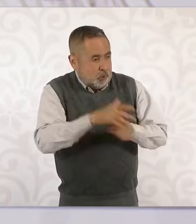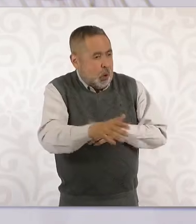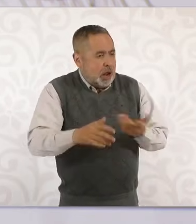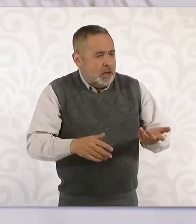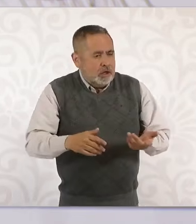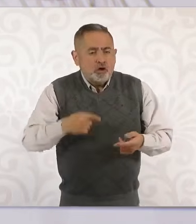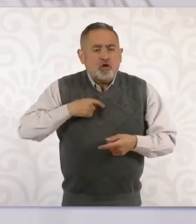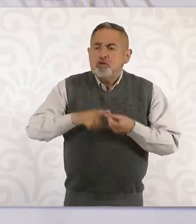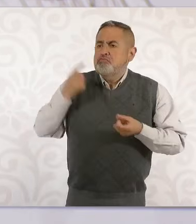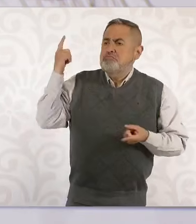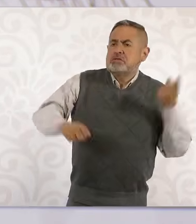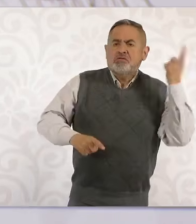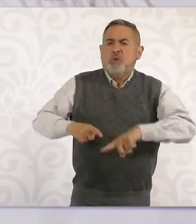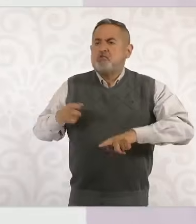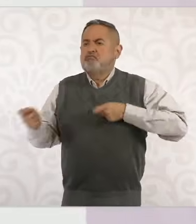autoritarismo?